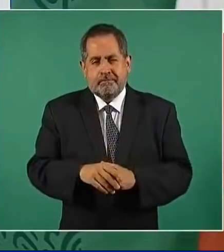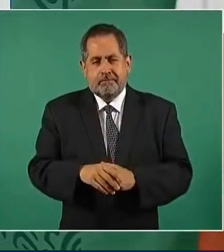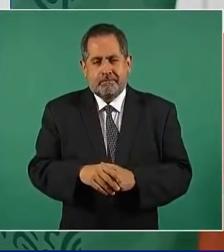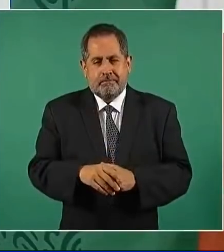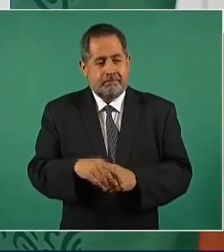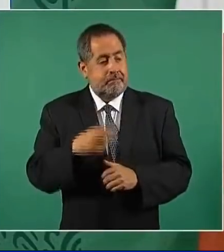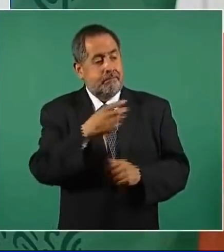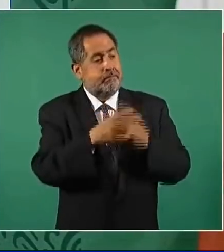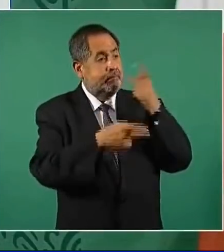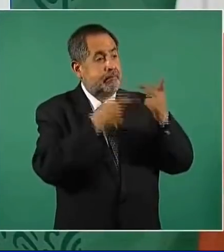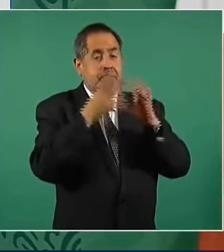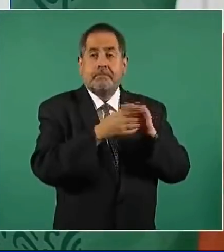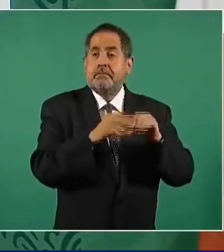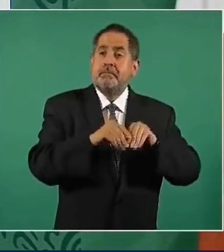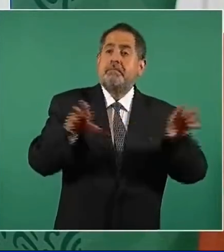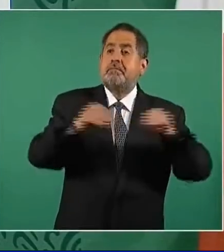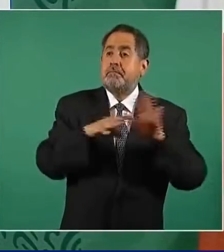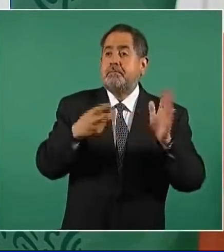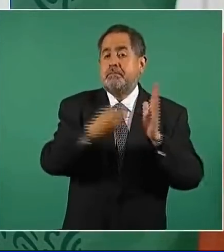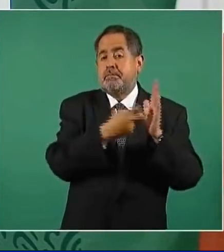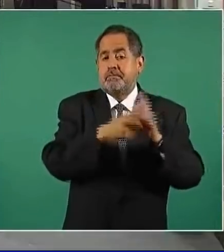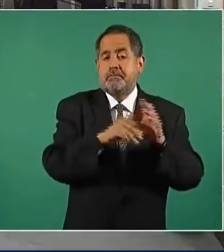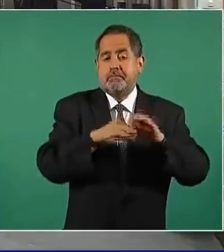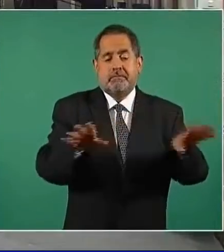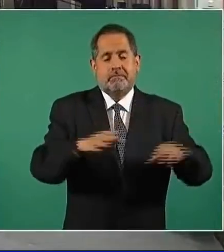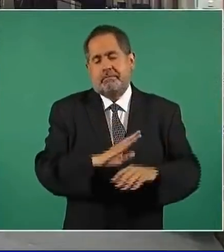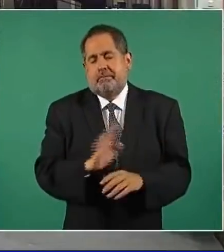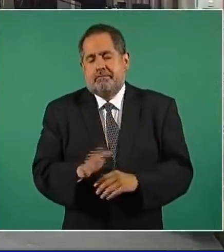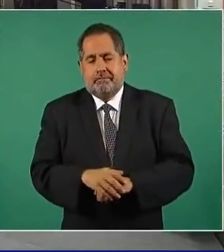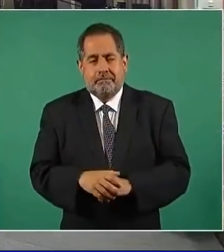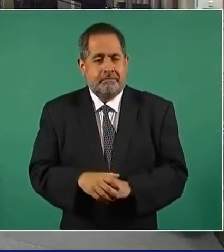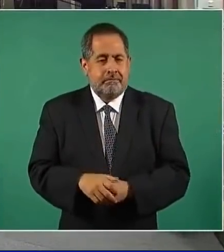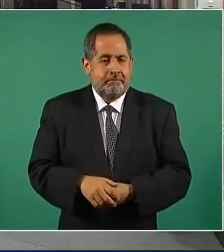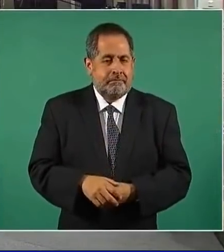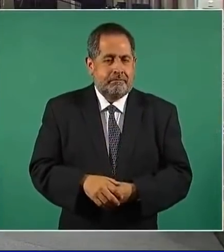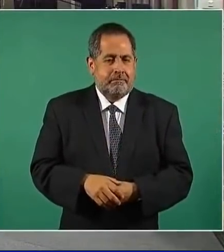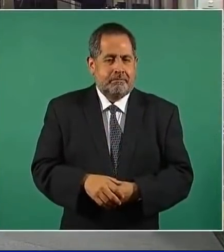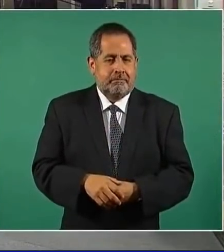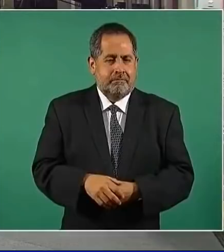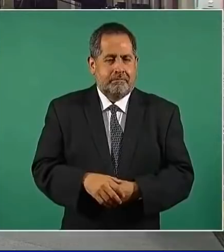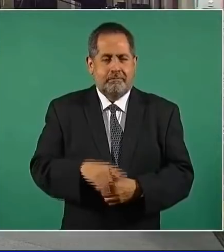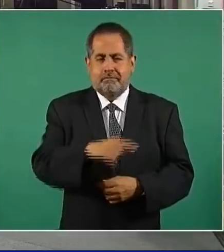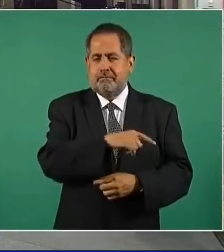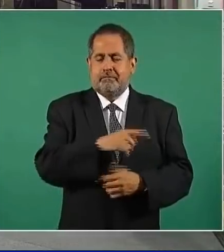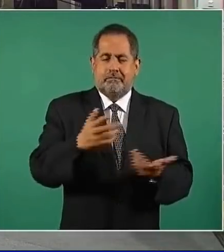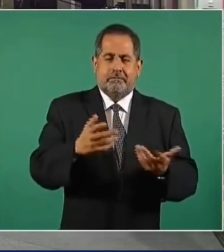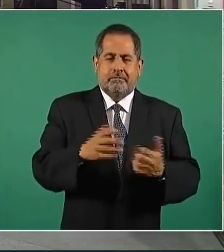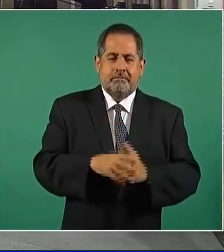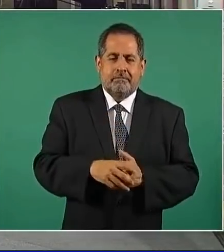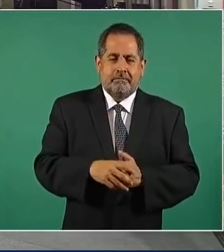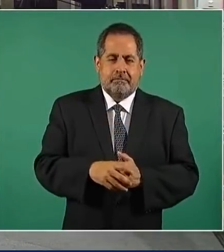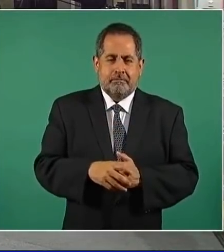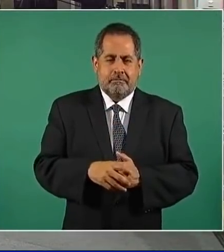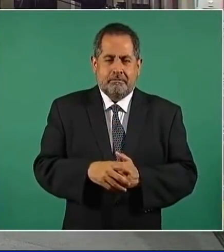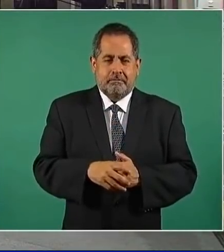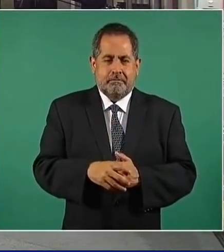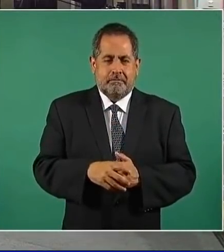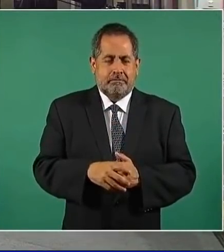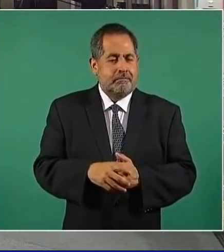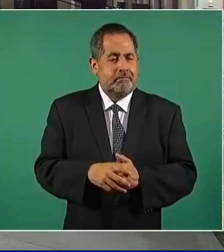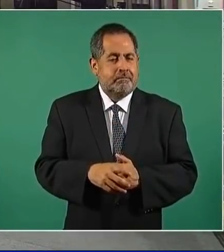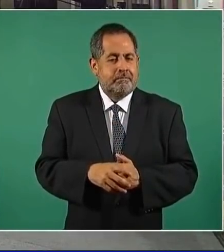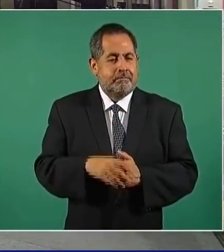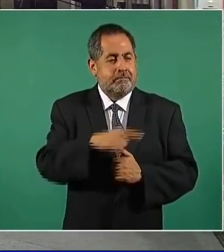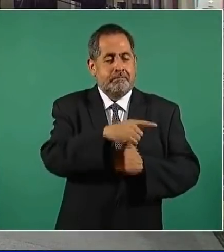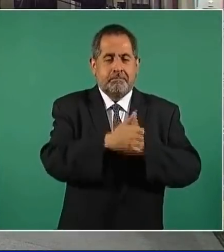dando tanta información por qué y este ahí se están repartiendo